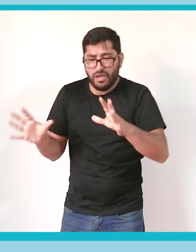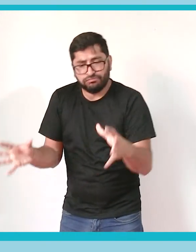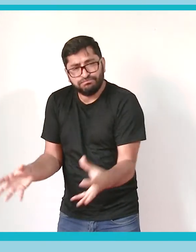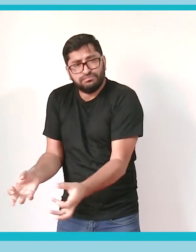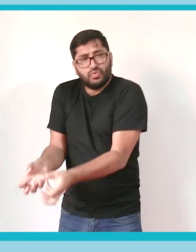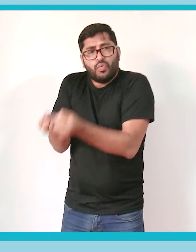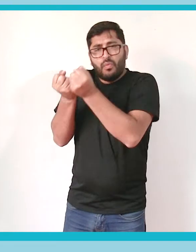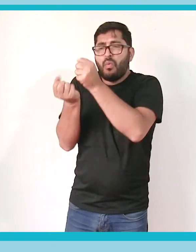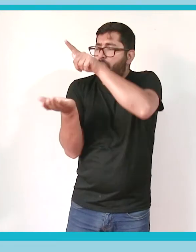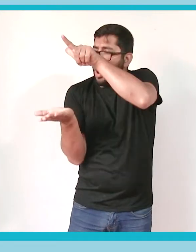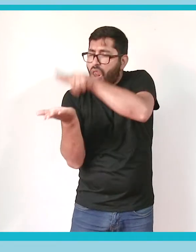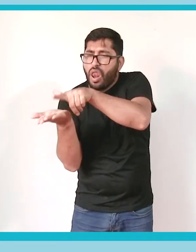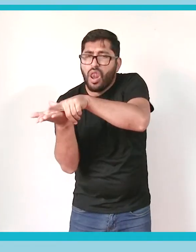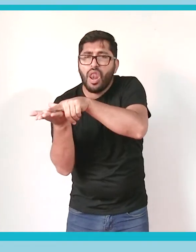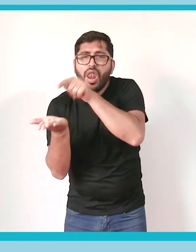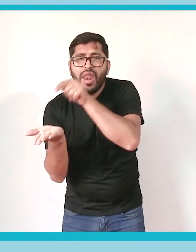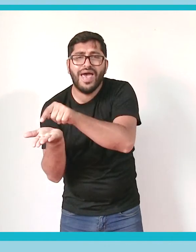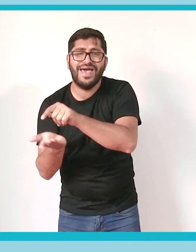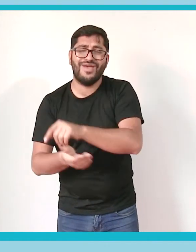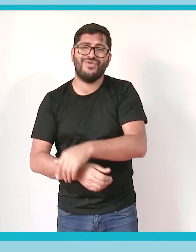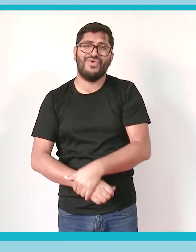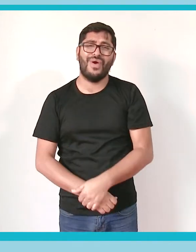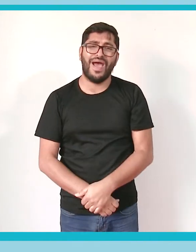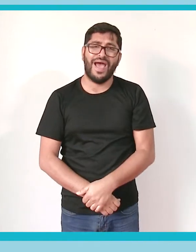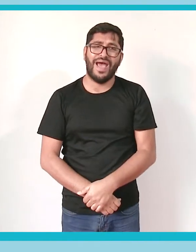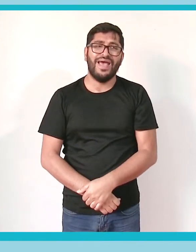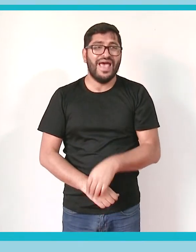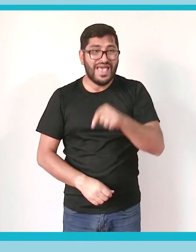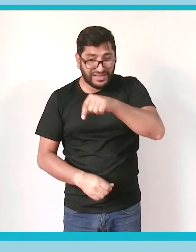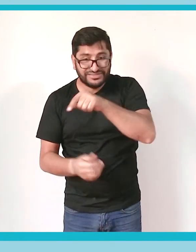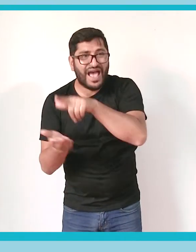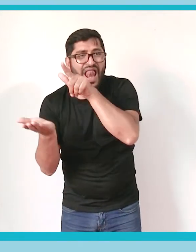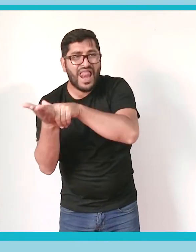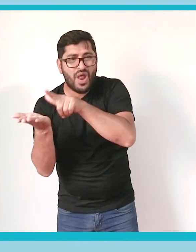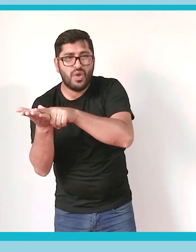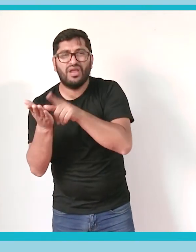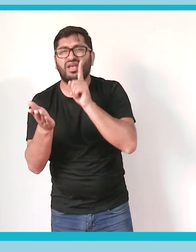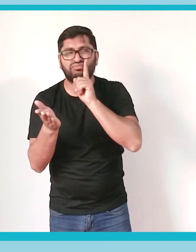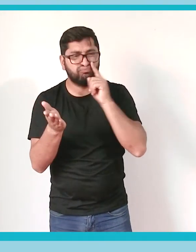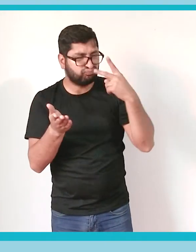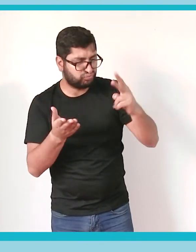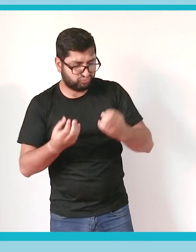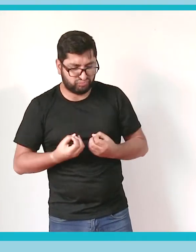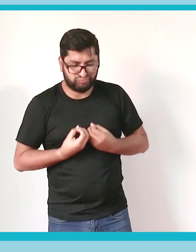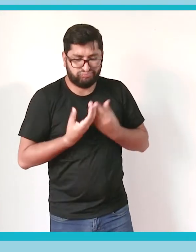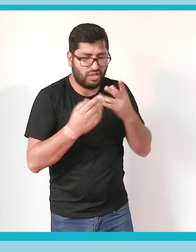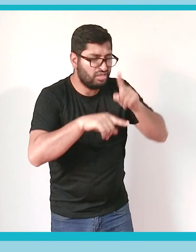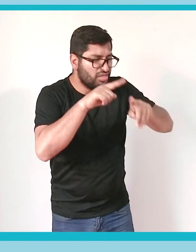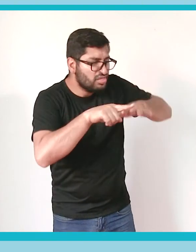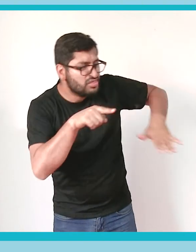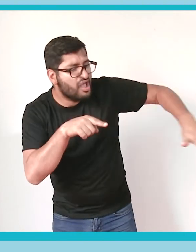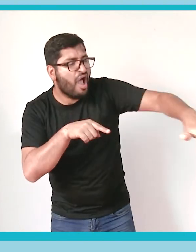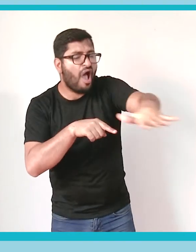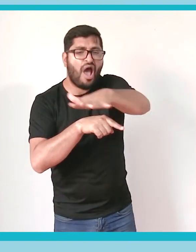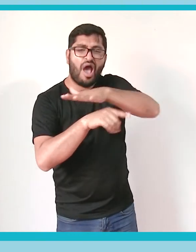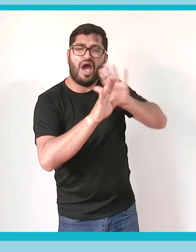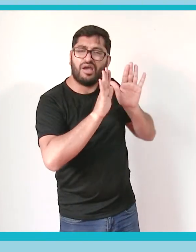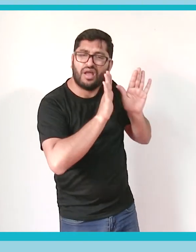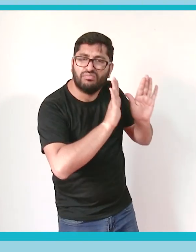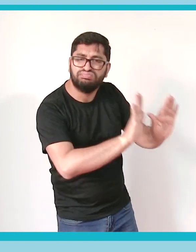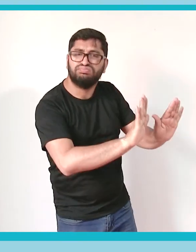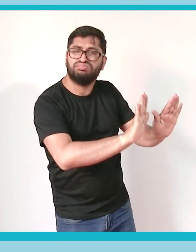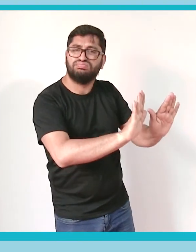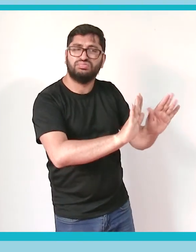de rescatar la lengua. Claro, y la lengua se practica teniendo tierra también. Pues. Si no hay tierra, no podemos